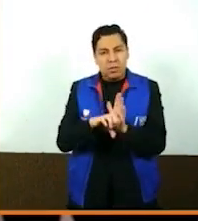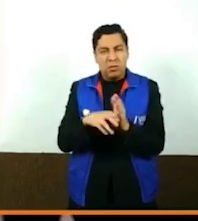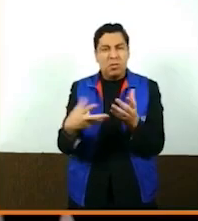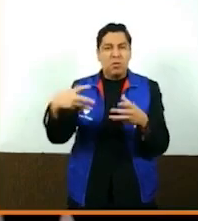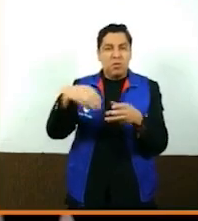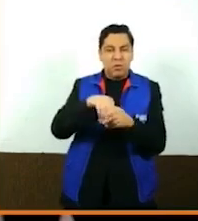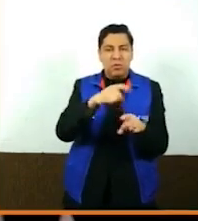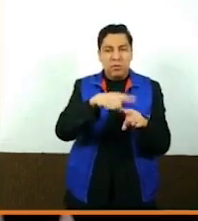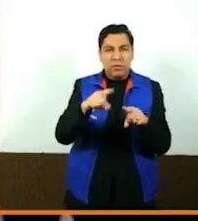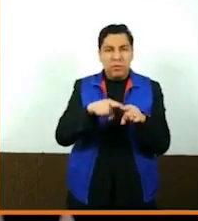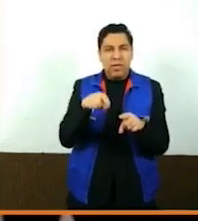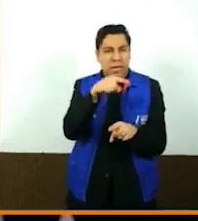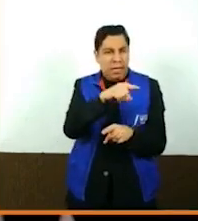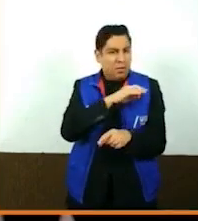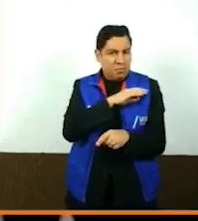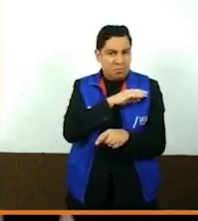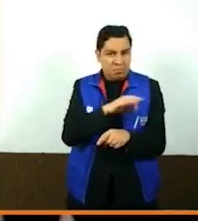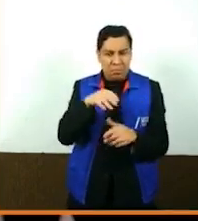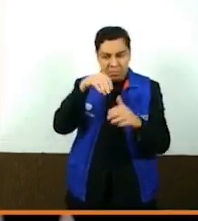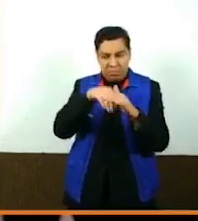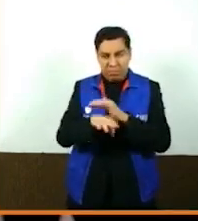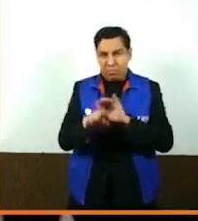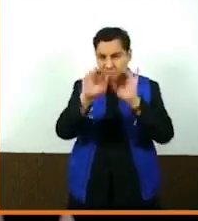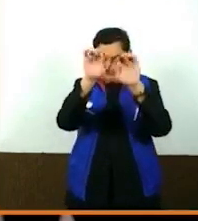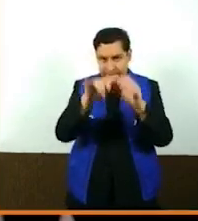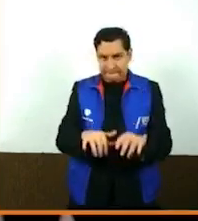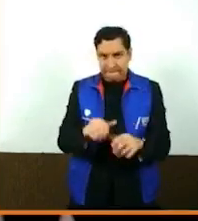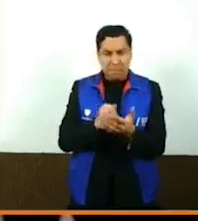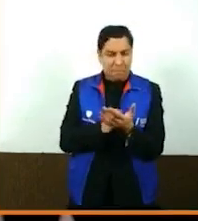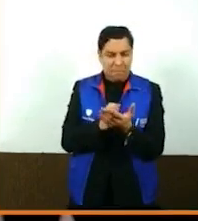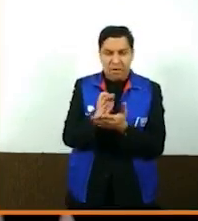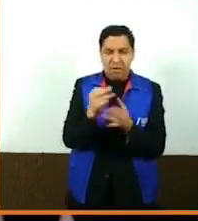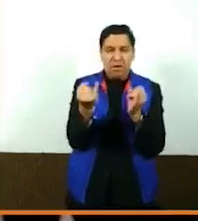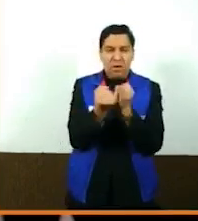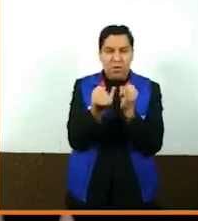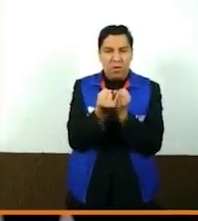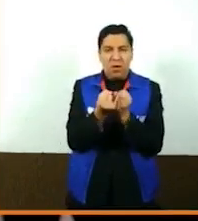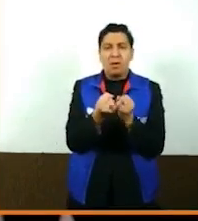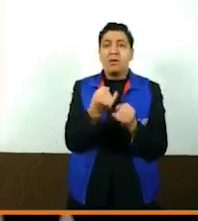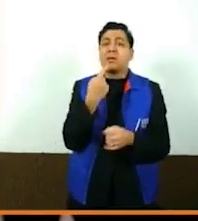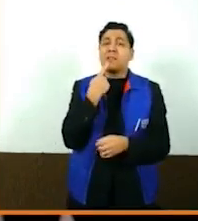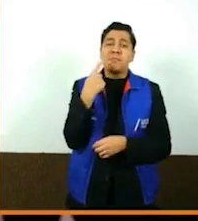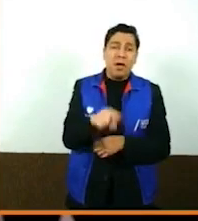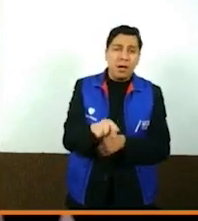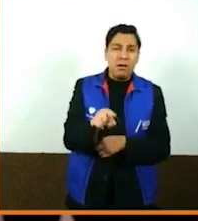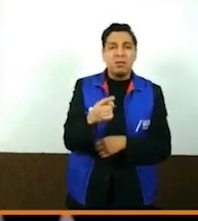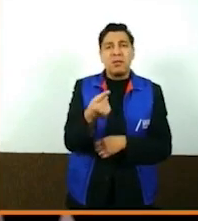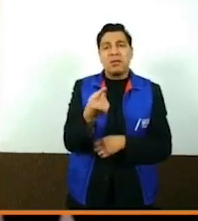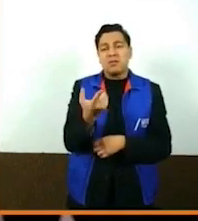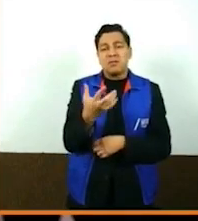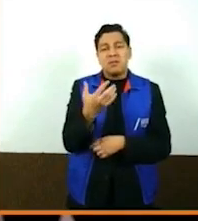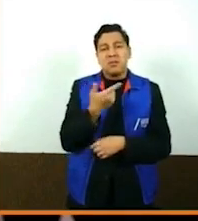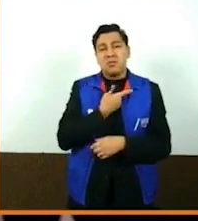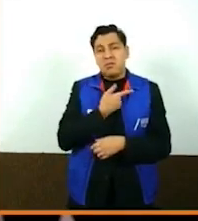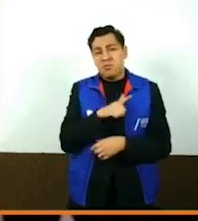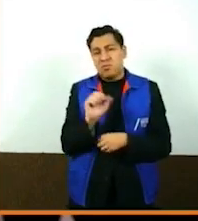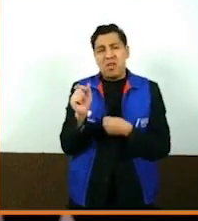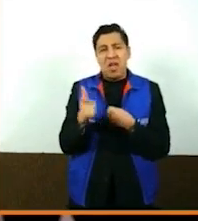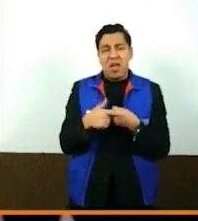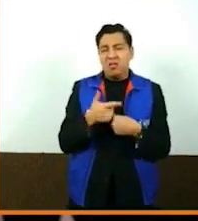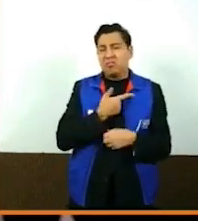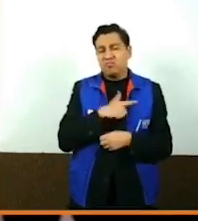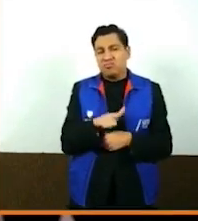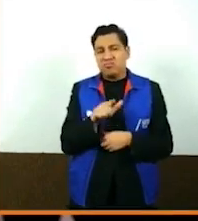lo más importante es que ahí se encuentra nuestra línea de integridad, es decir, nuestro mecanismo de quejas y denuncias. Por ahí nos llegan